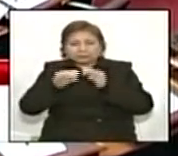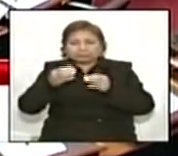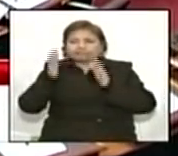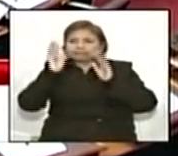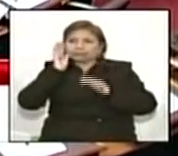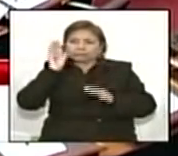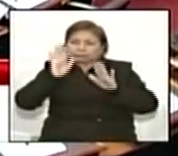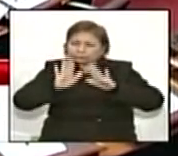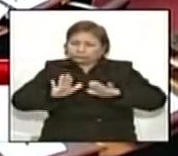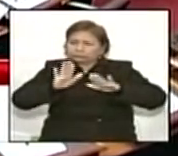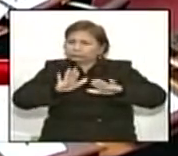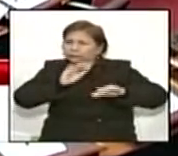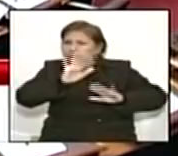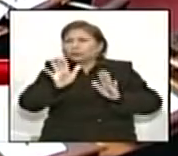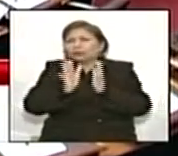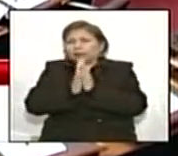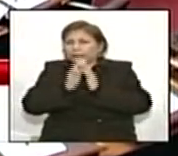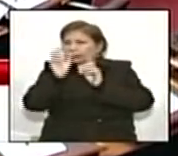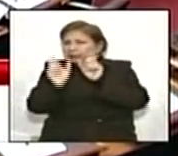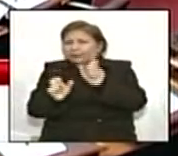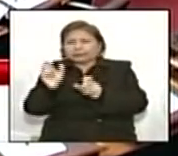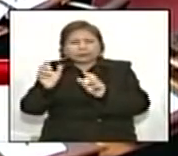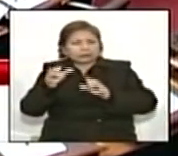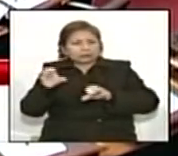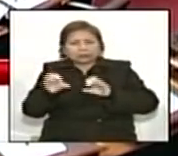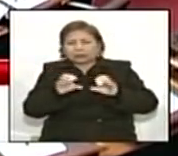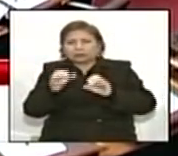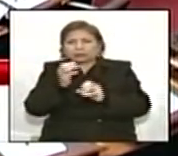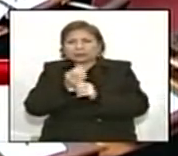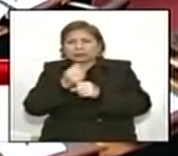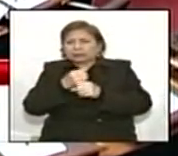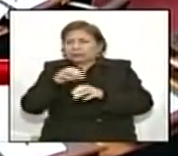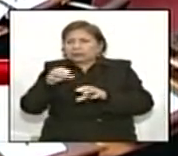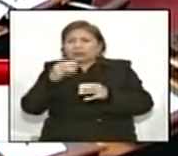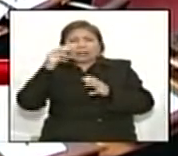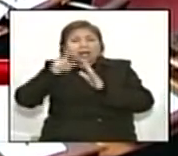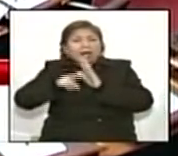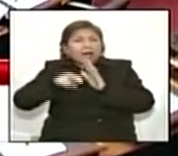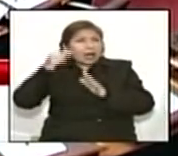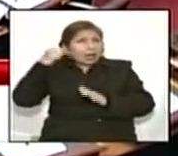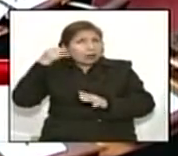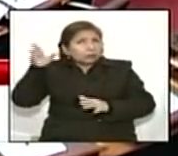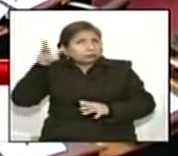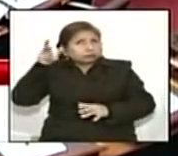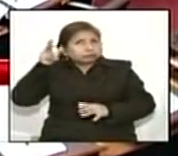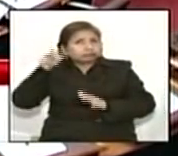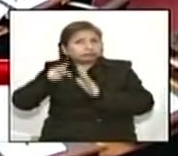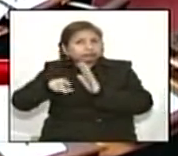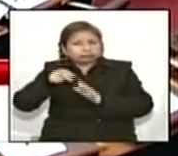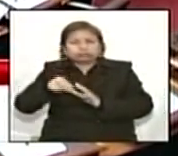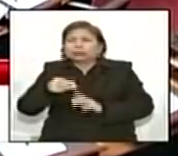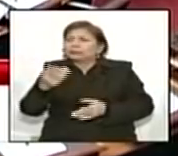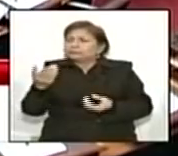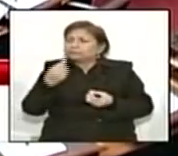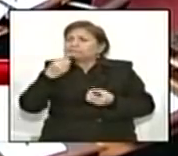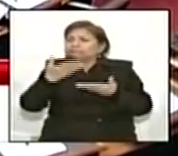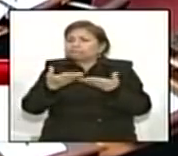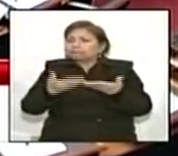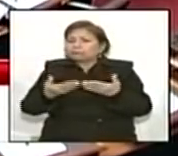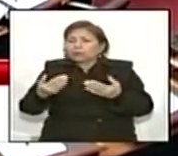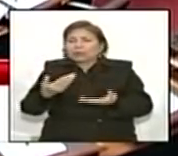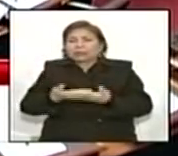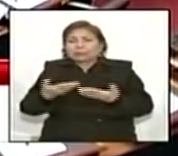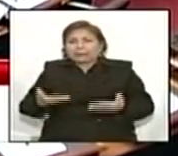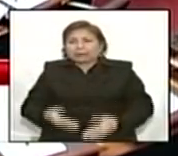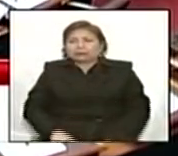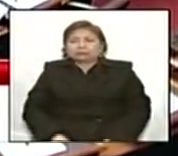Congreso interesante, pero con una bancada que tenía, chica, pero tenía, y sabía que un segundo intento de vacancia no lo iba a